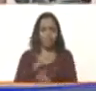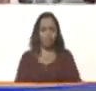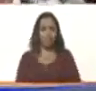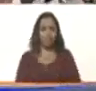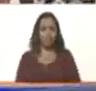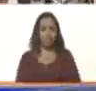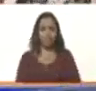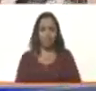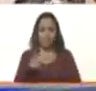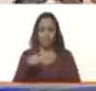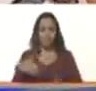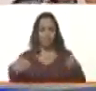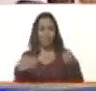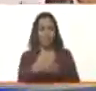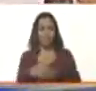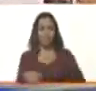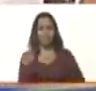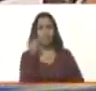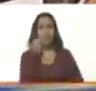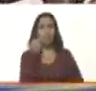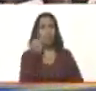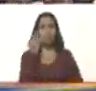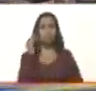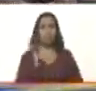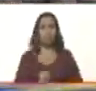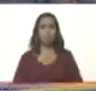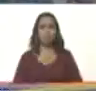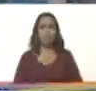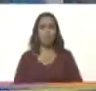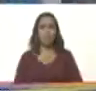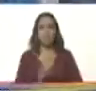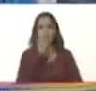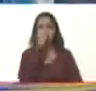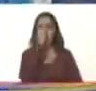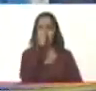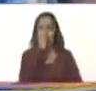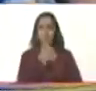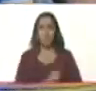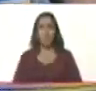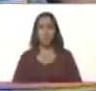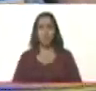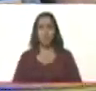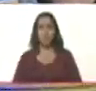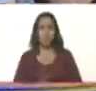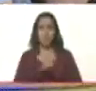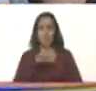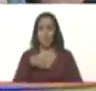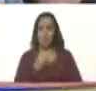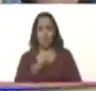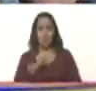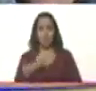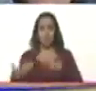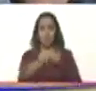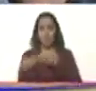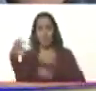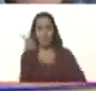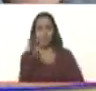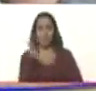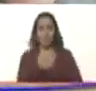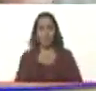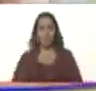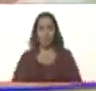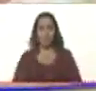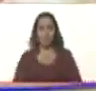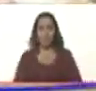una reunión de fantoches, de payaso. No han podido con Venezuela y con